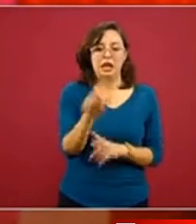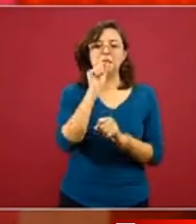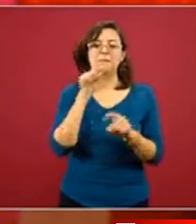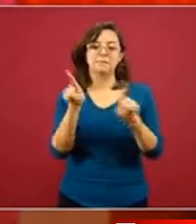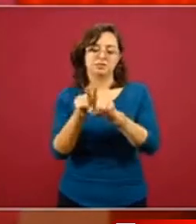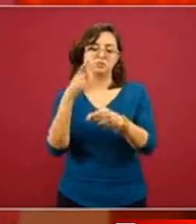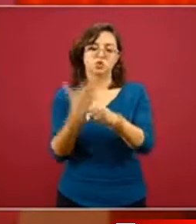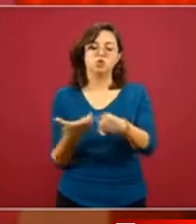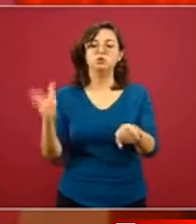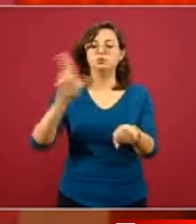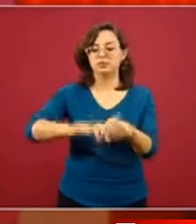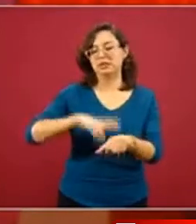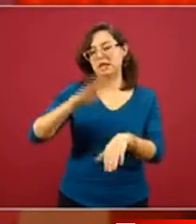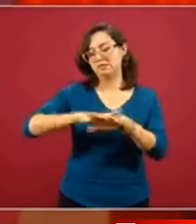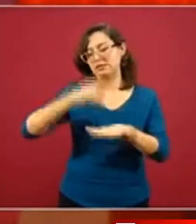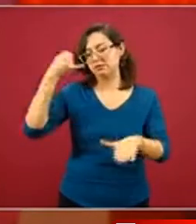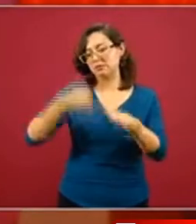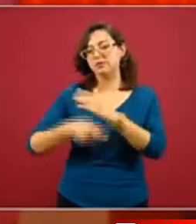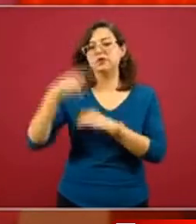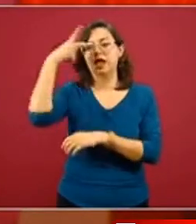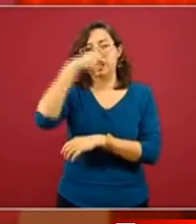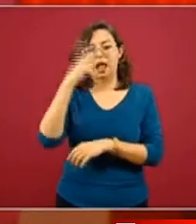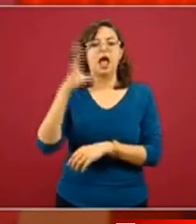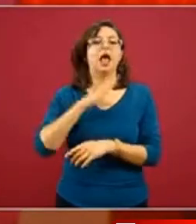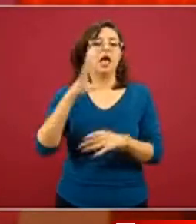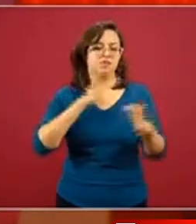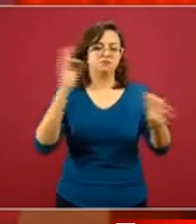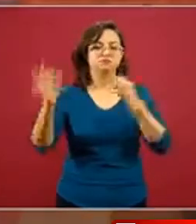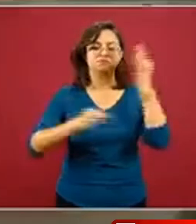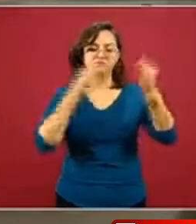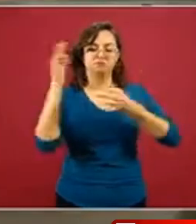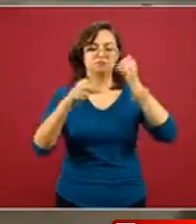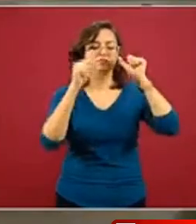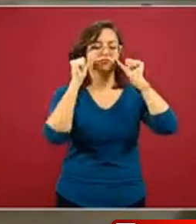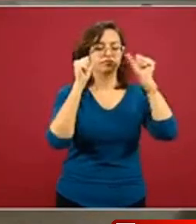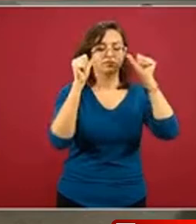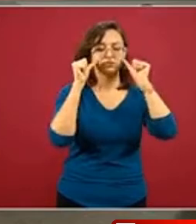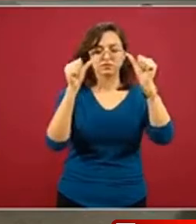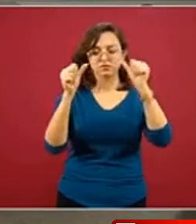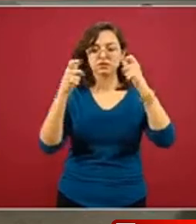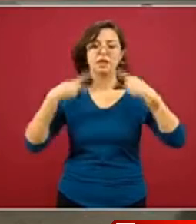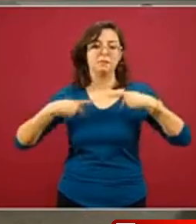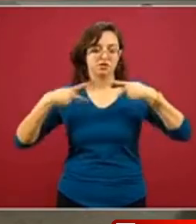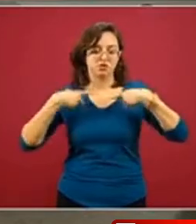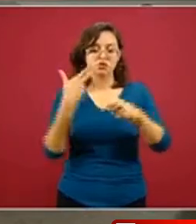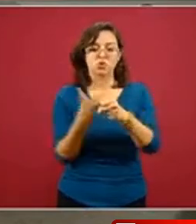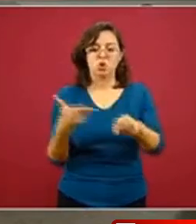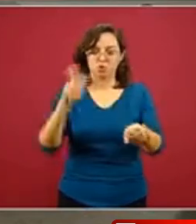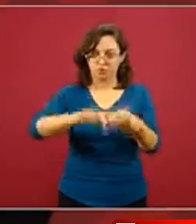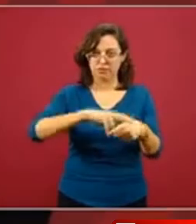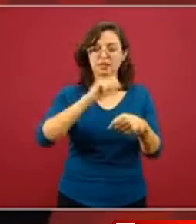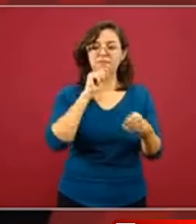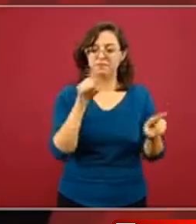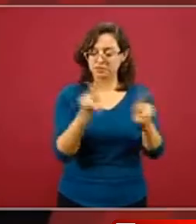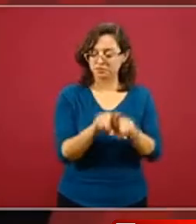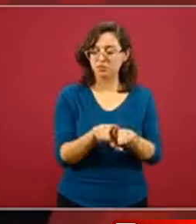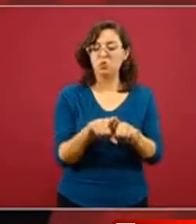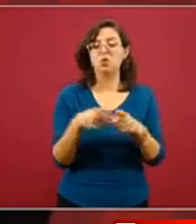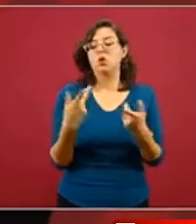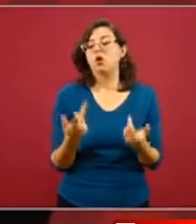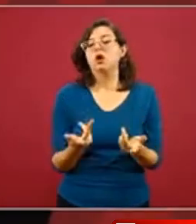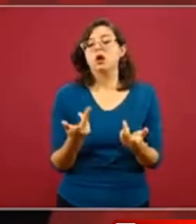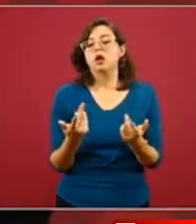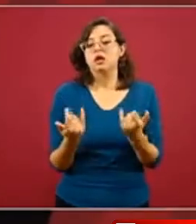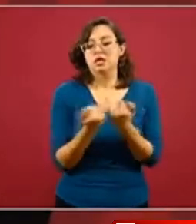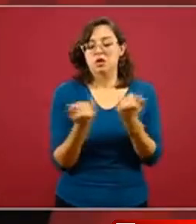hospitales psiquiátricos. Hay brigadas de salud mental para la atención del personal y para la atención específica